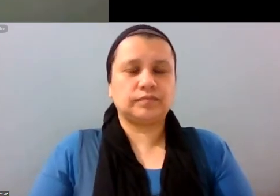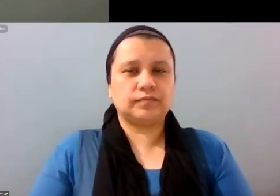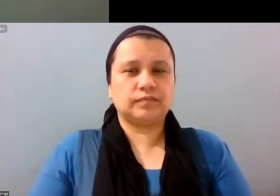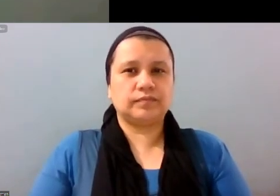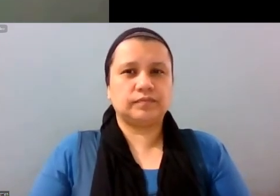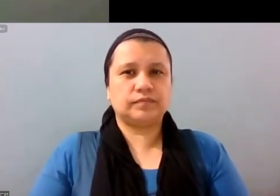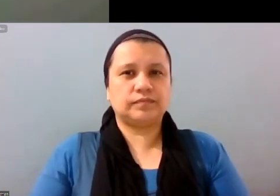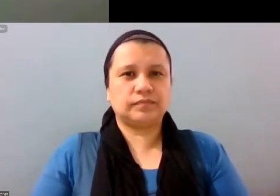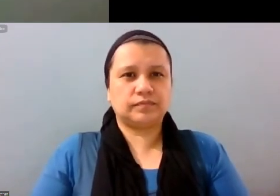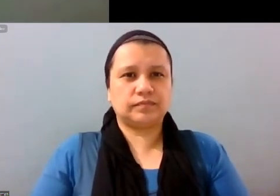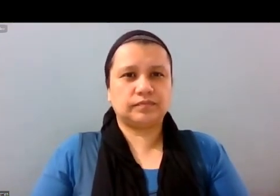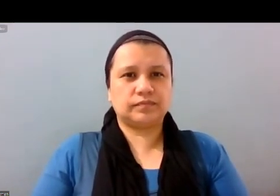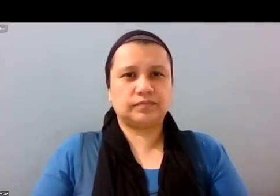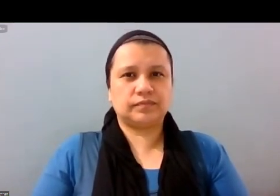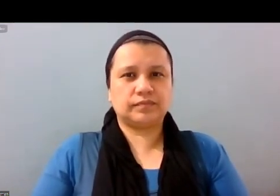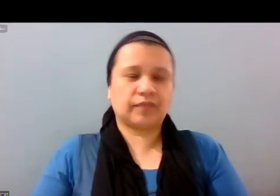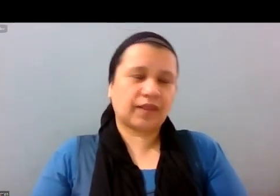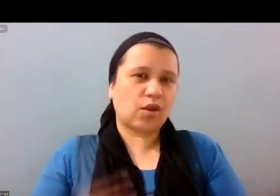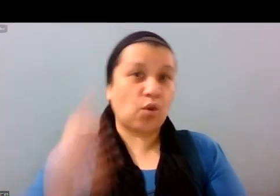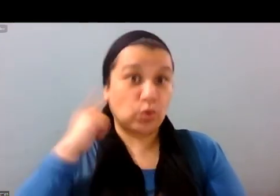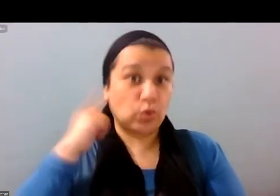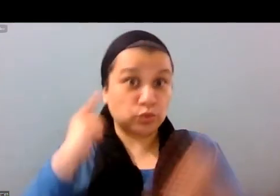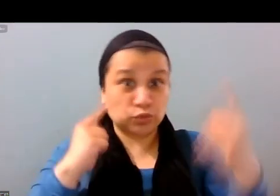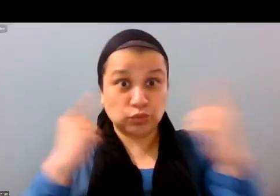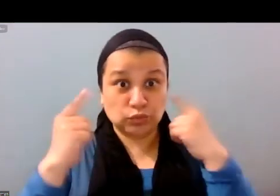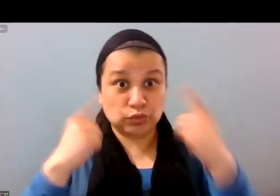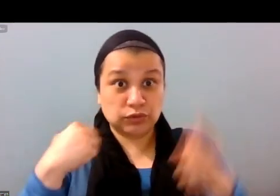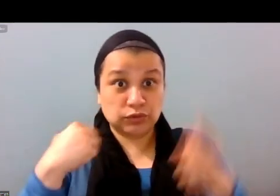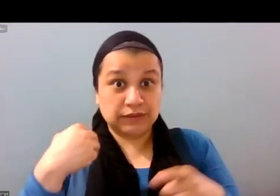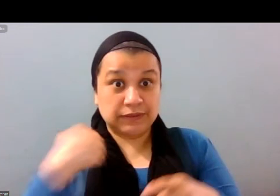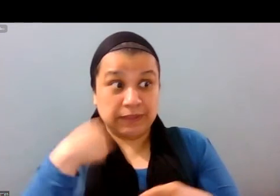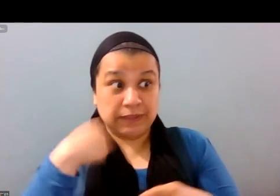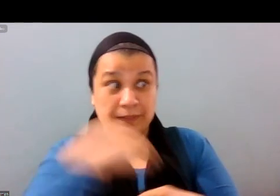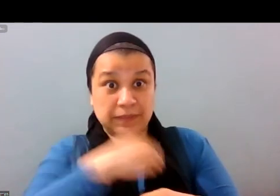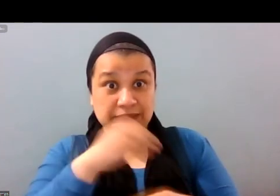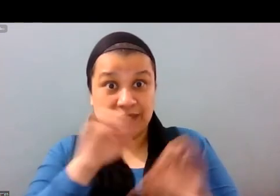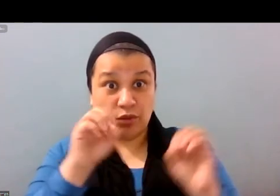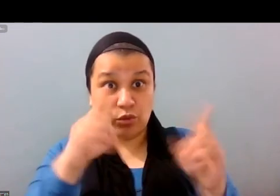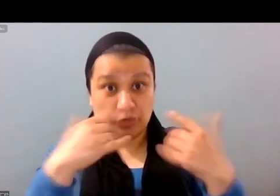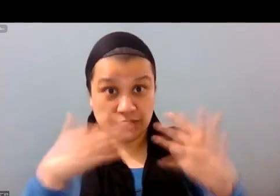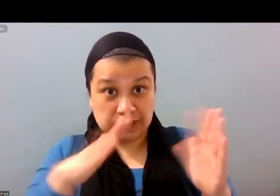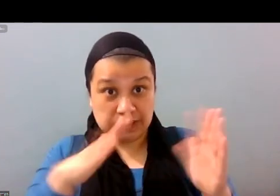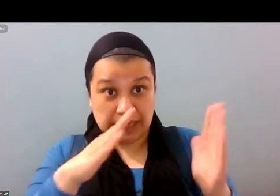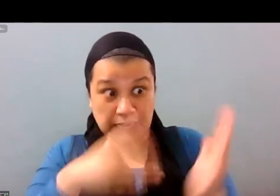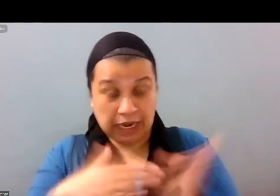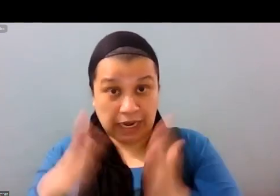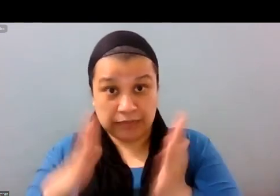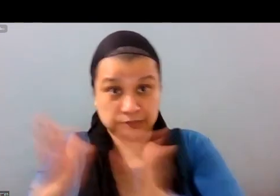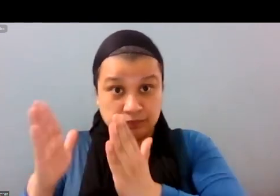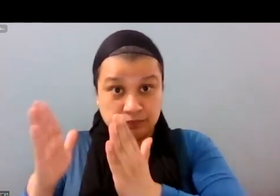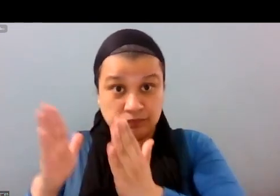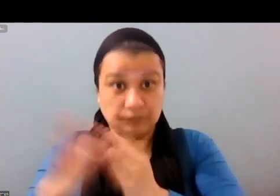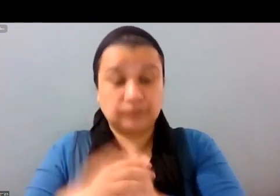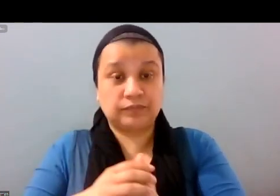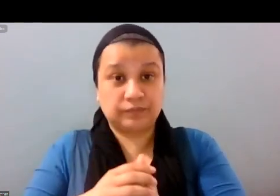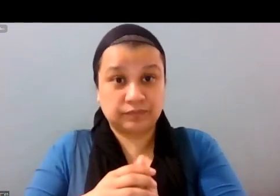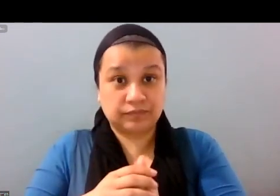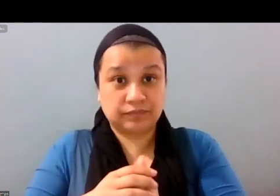el escuchar que de parte del MEP hay un planeamiento hay un todo un